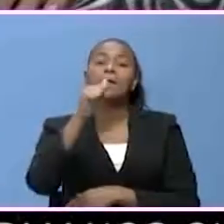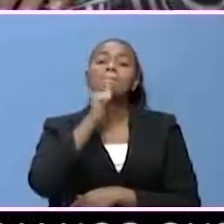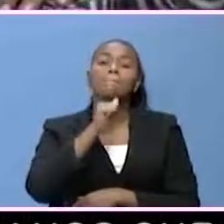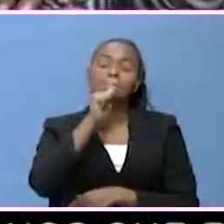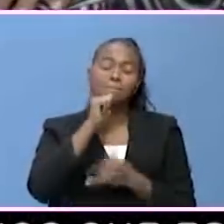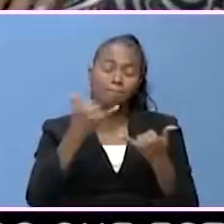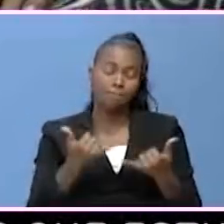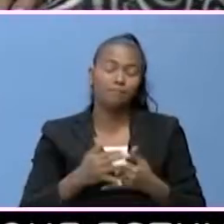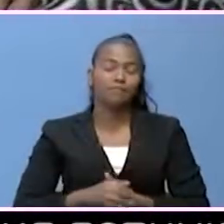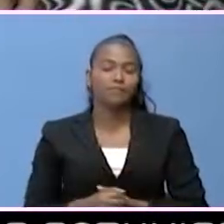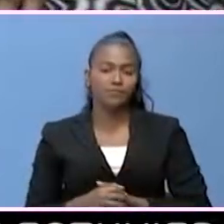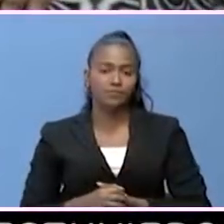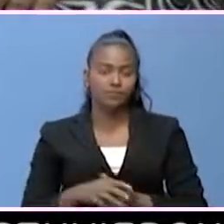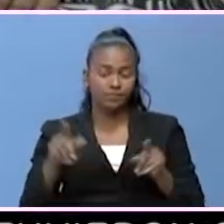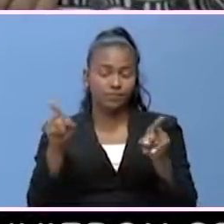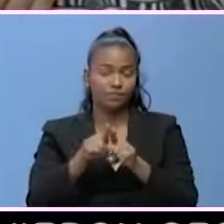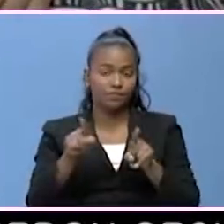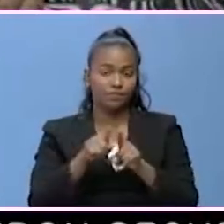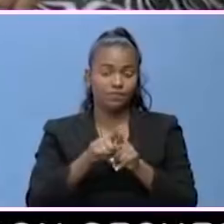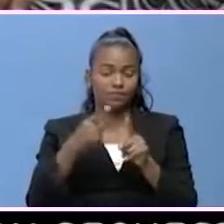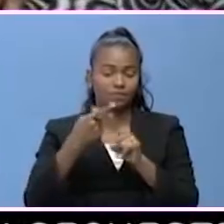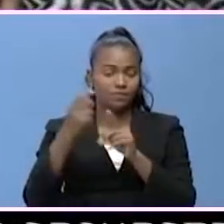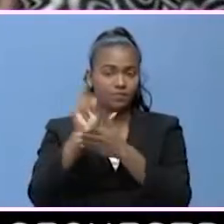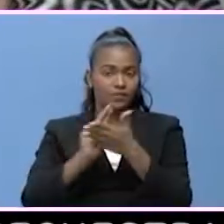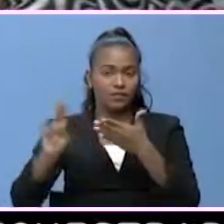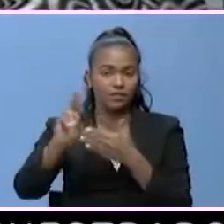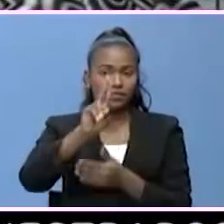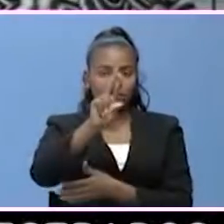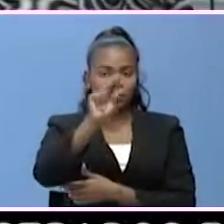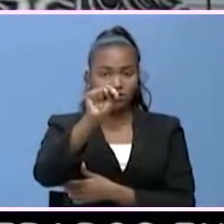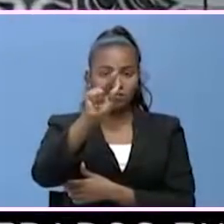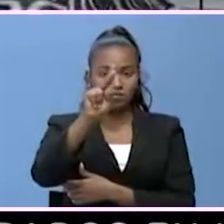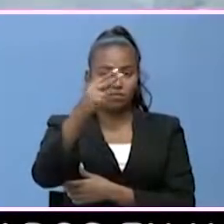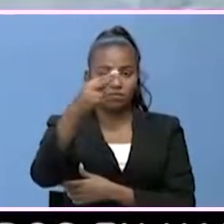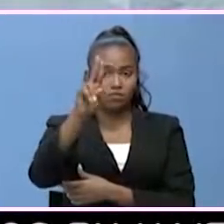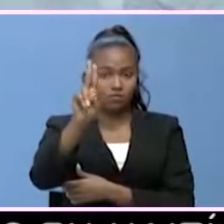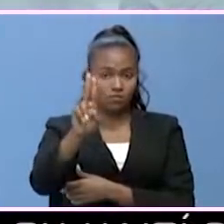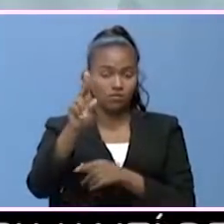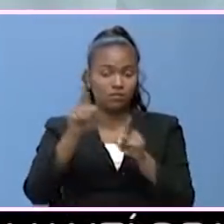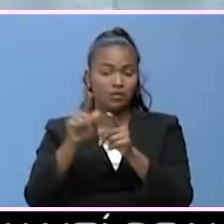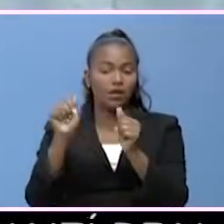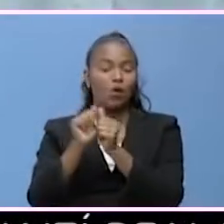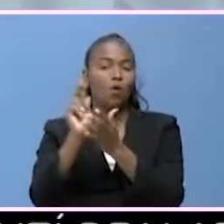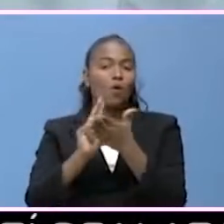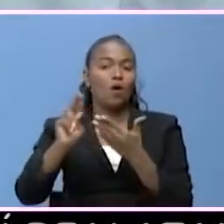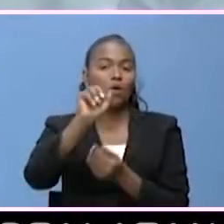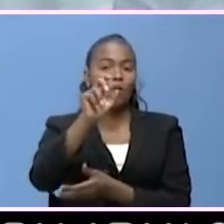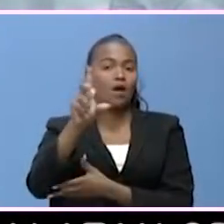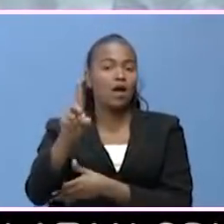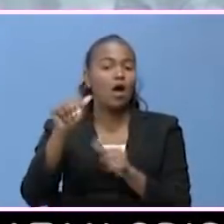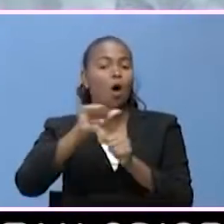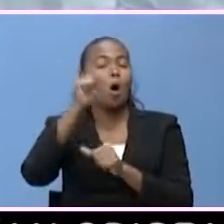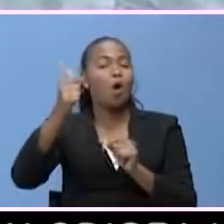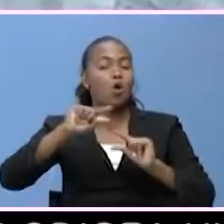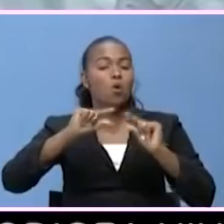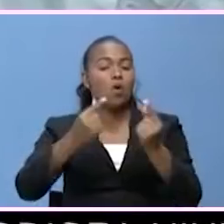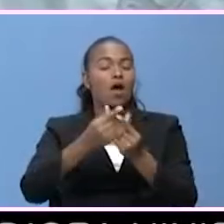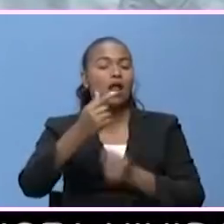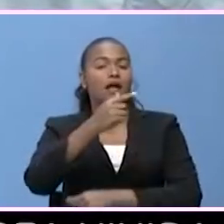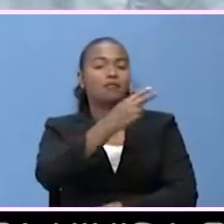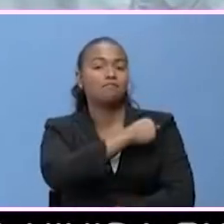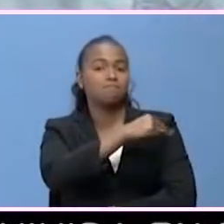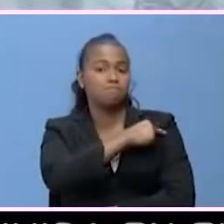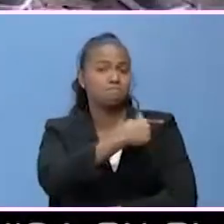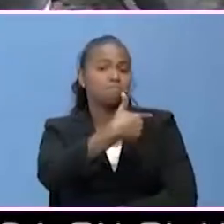paciencia. Además de la Universidad Pedro Enríquez Ureña, la UNFU y la UAS, otros centros de vacunación fueron